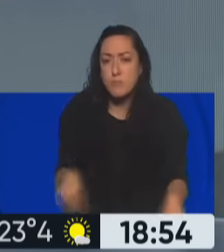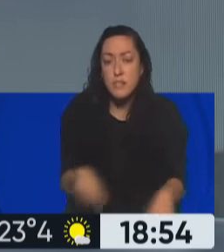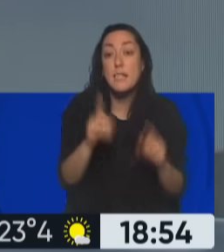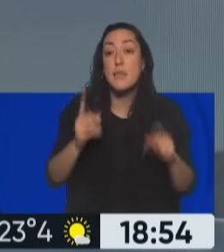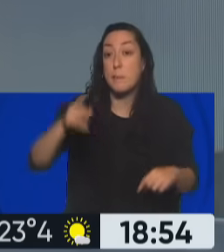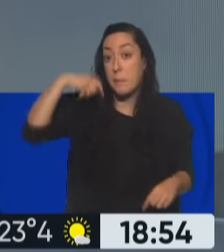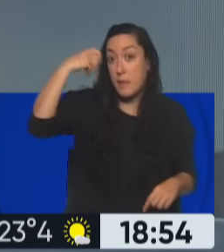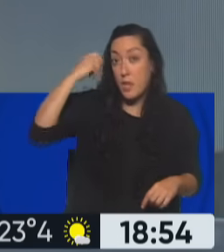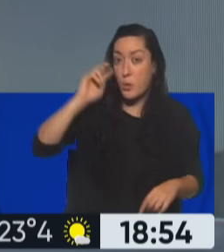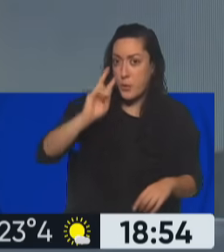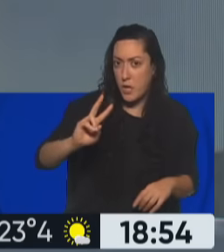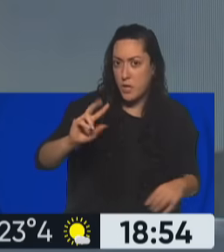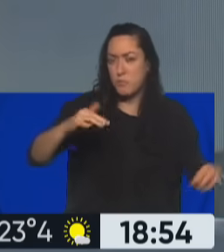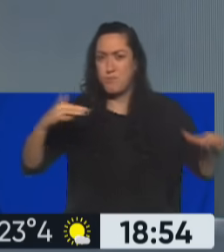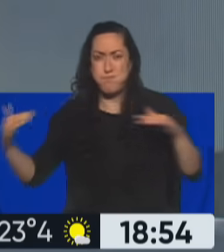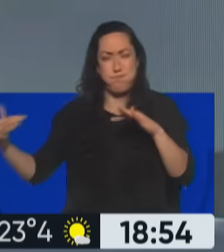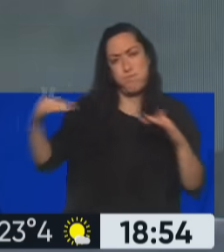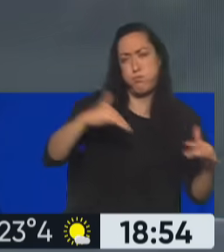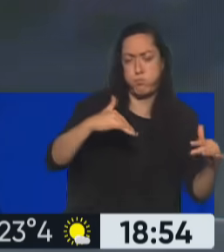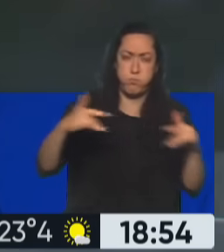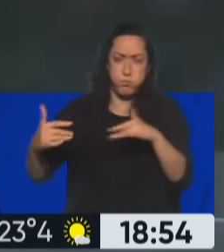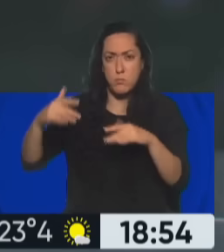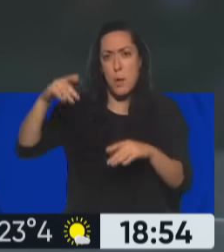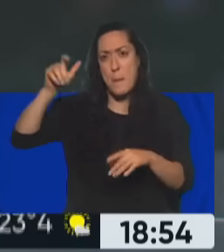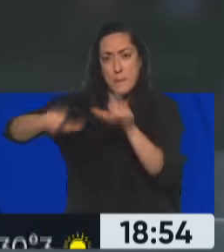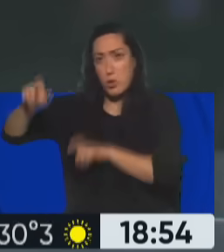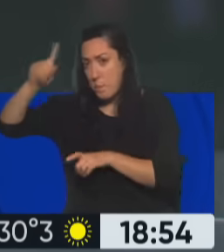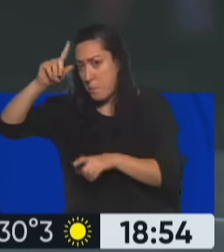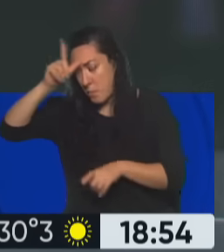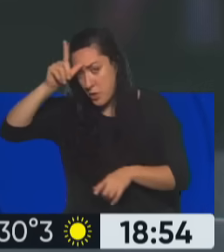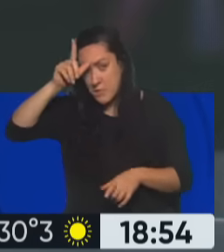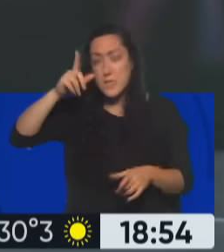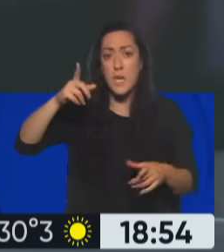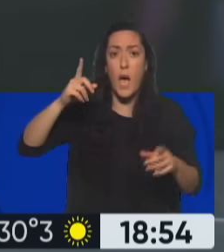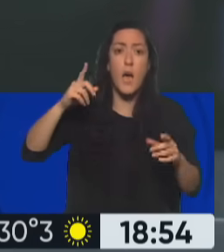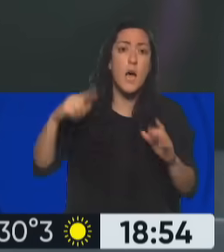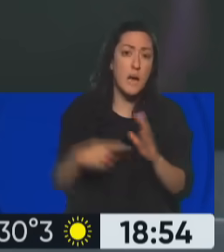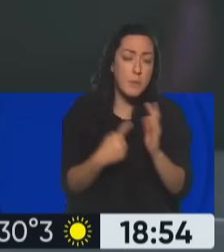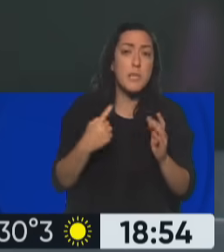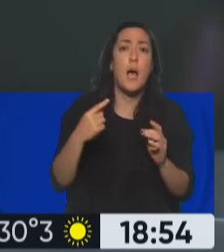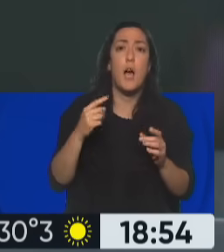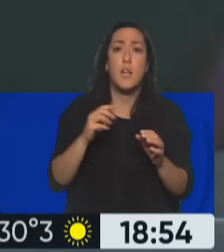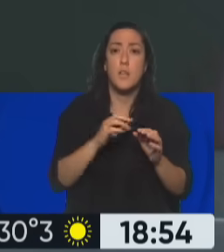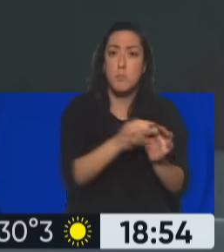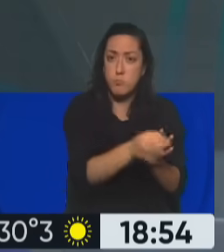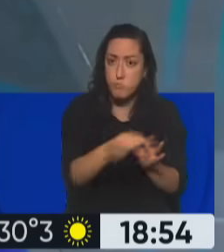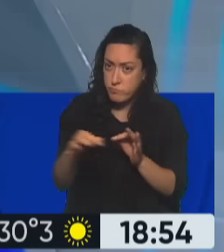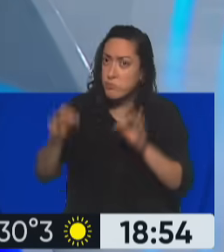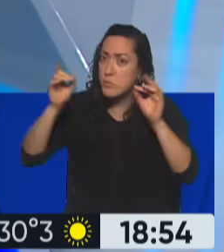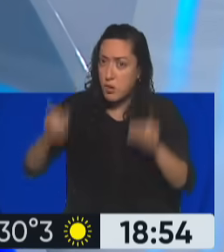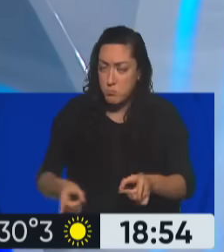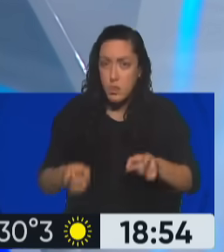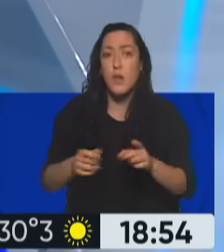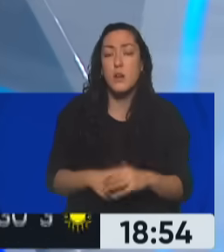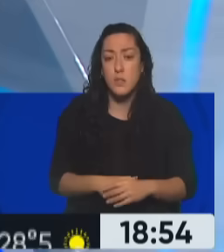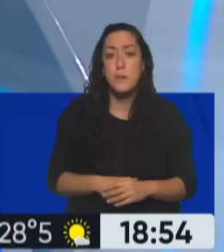imágenes, realmente enfrentamientos importantes con efectivos policiales, no solamente en la capital de Perú, sino también en los alrededores del país. Exactamente, Pablo. De hecho,